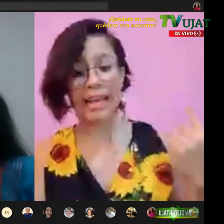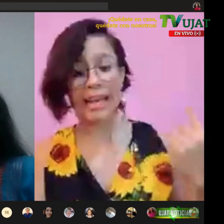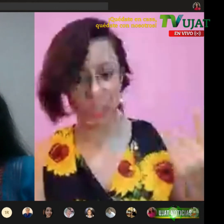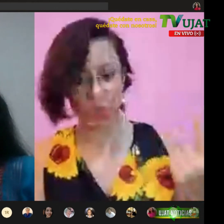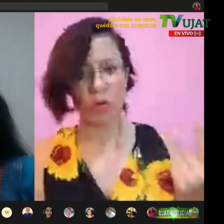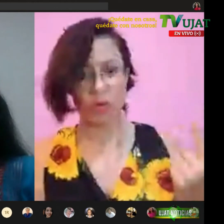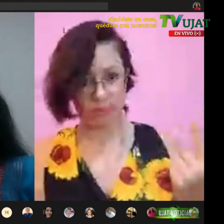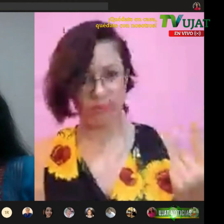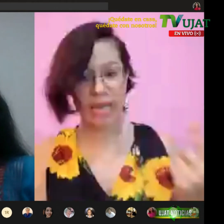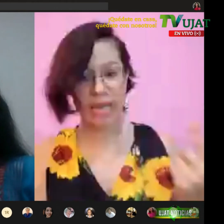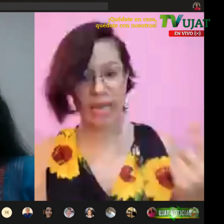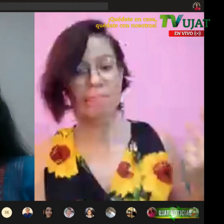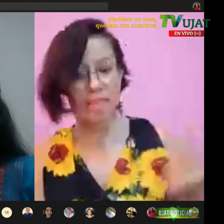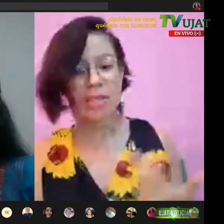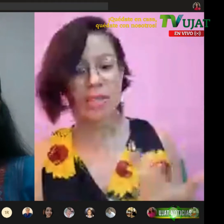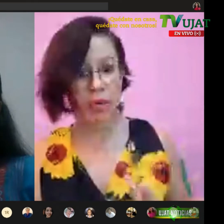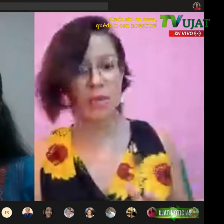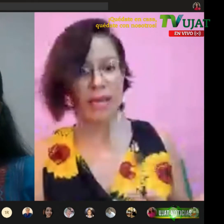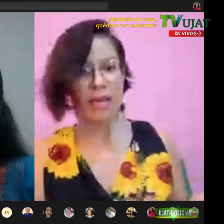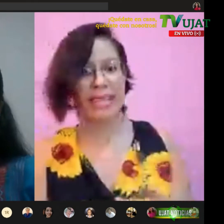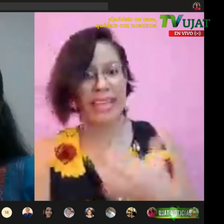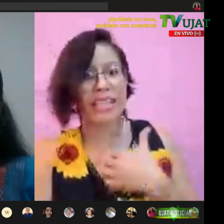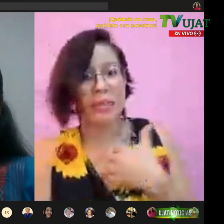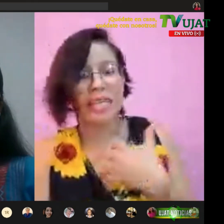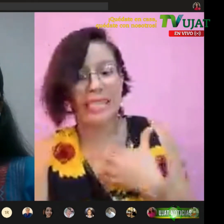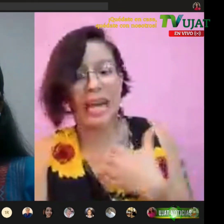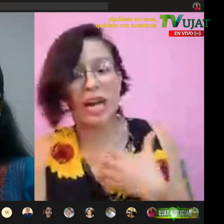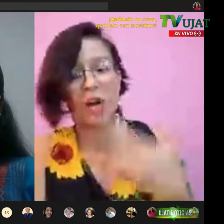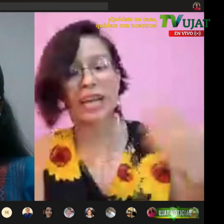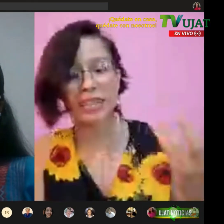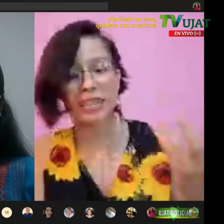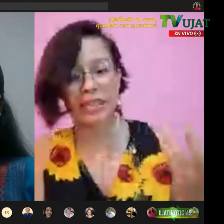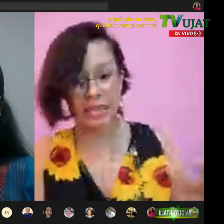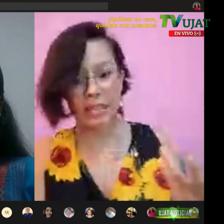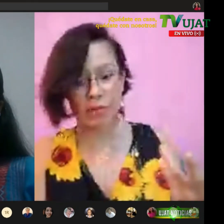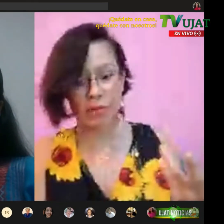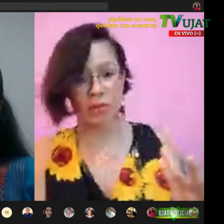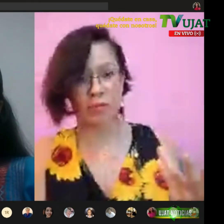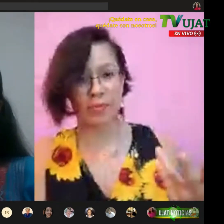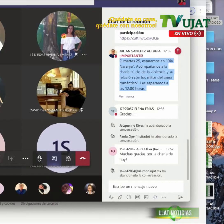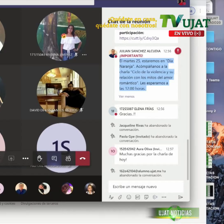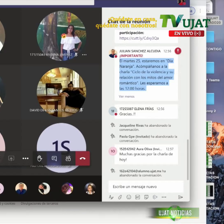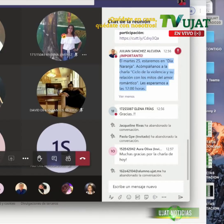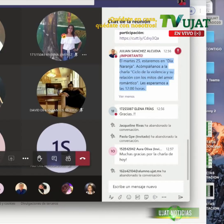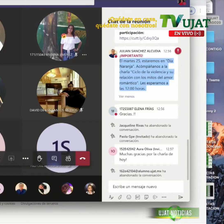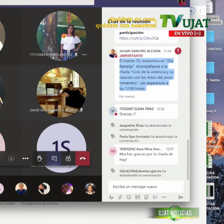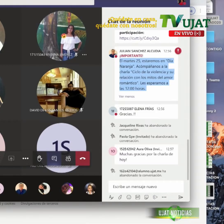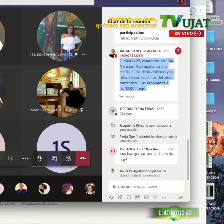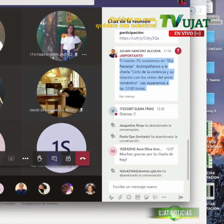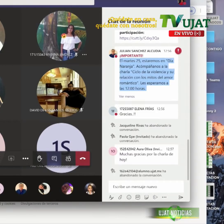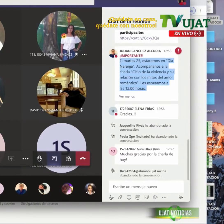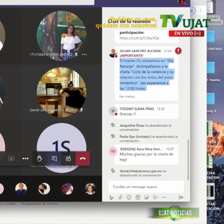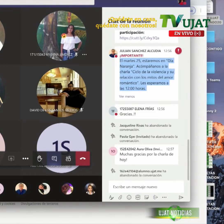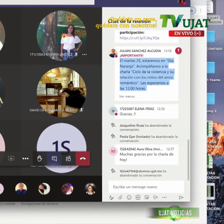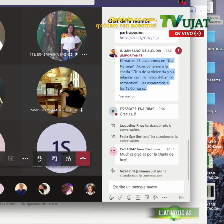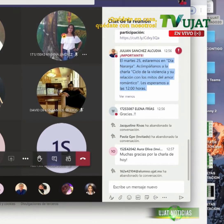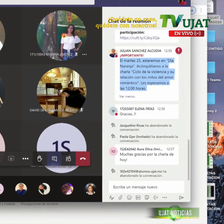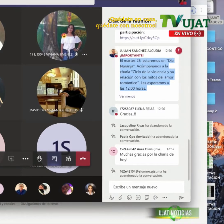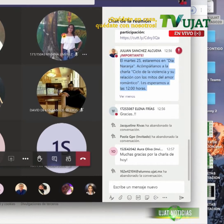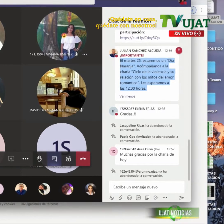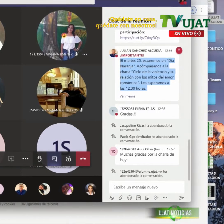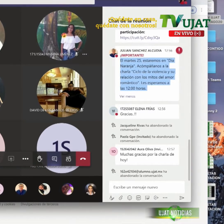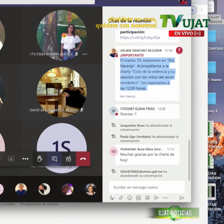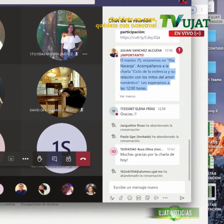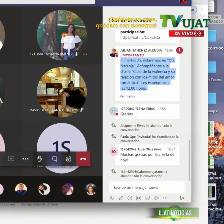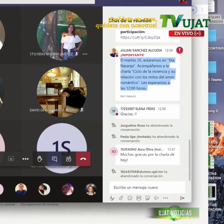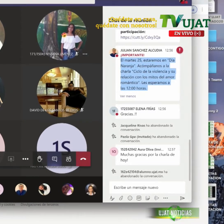sentirse con el derecho y el permiso de expresar lo que sentimos. McDonnell Asensio recomendó